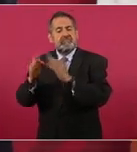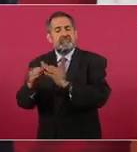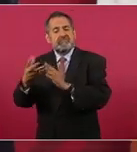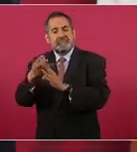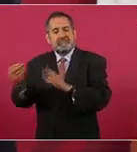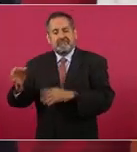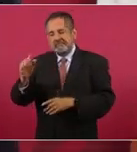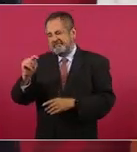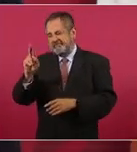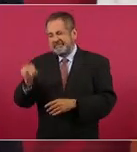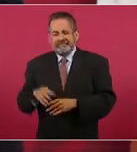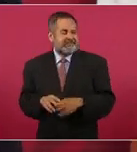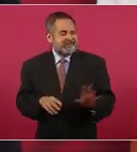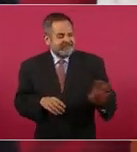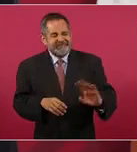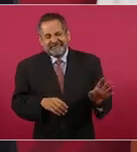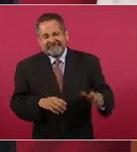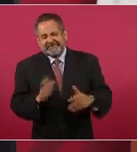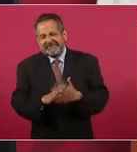Trump, Mussolini.